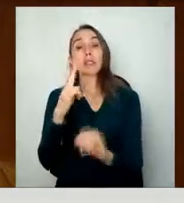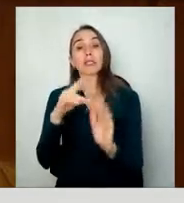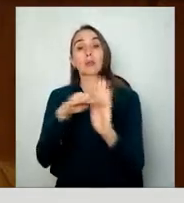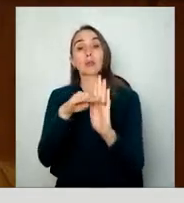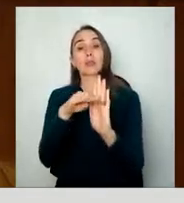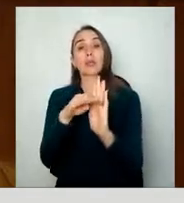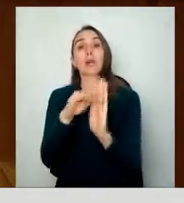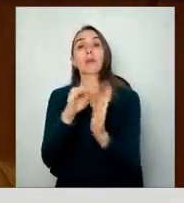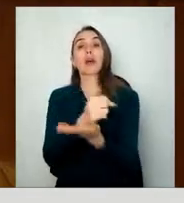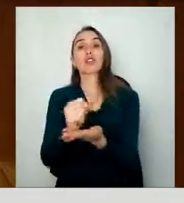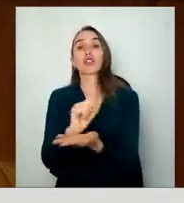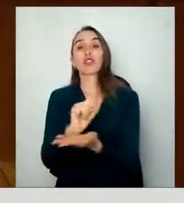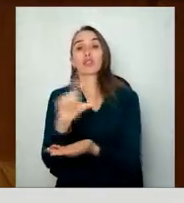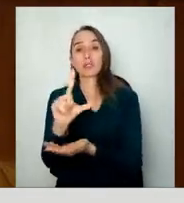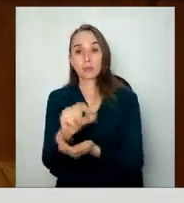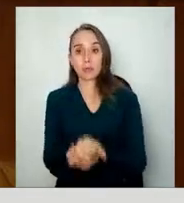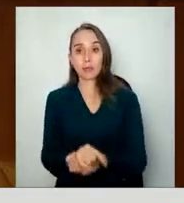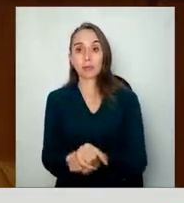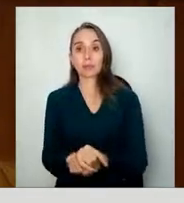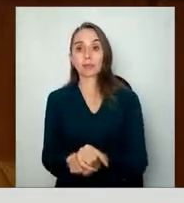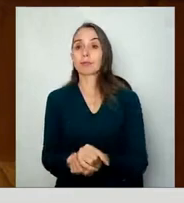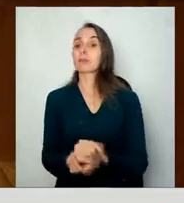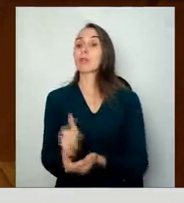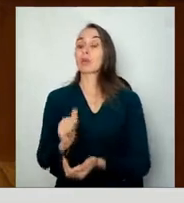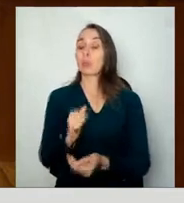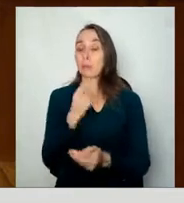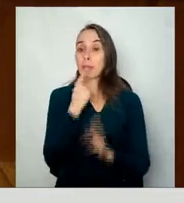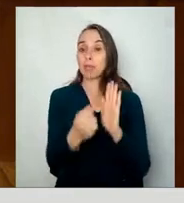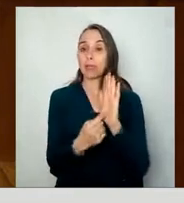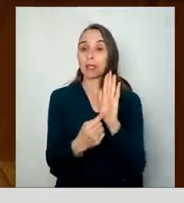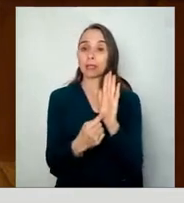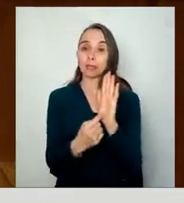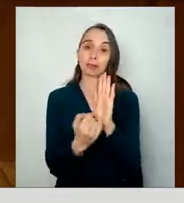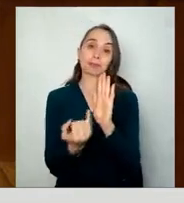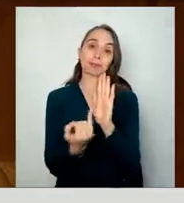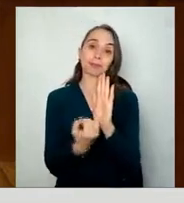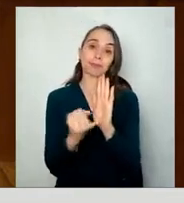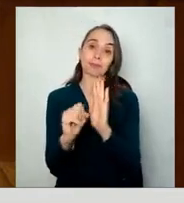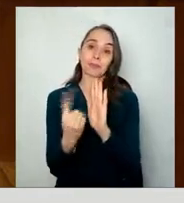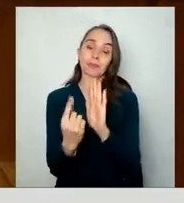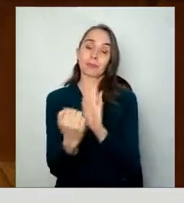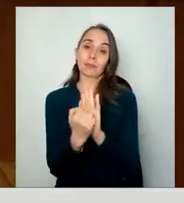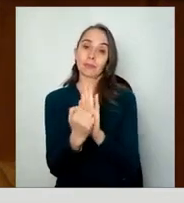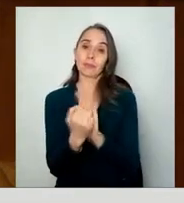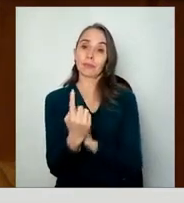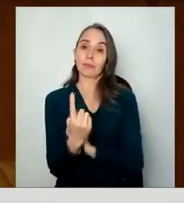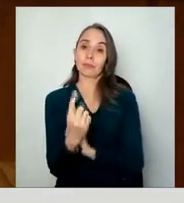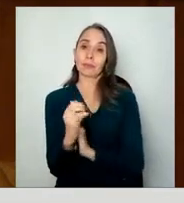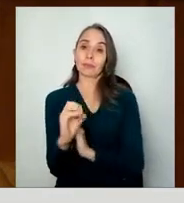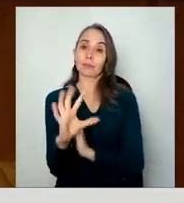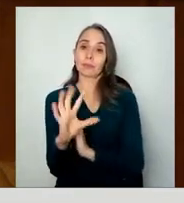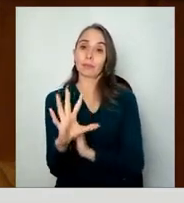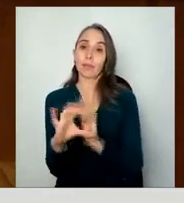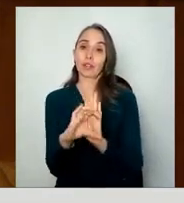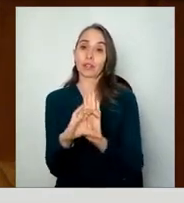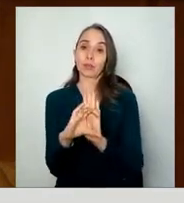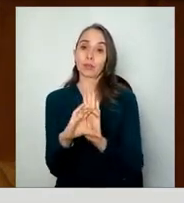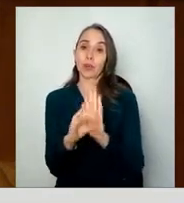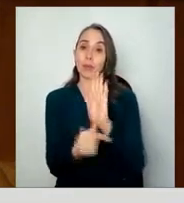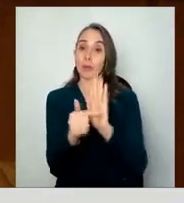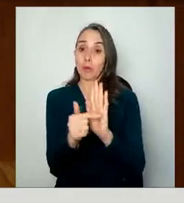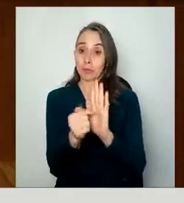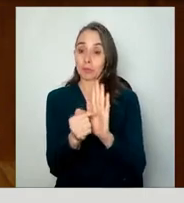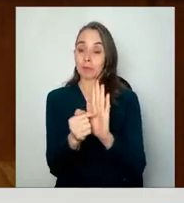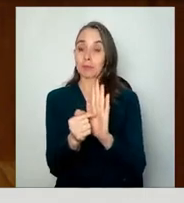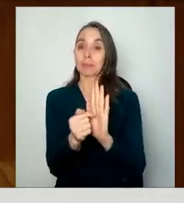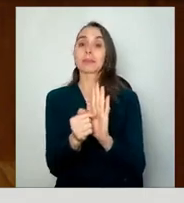de conformidad con lo prescrito en el inciso primero del artículo 105 de la constitución en relación con el